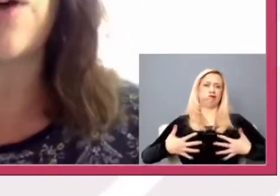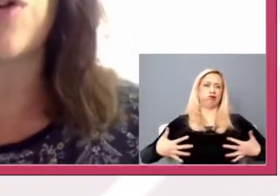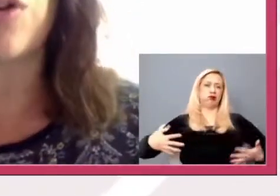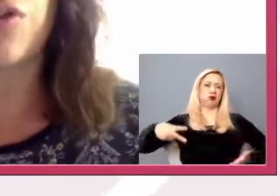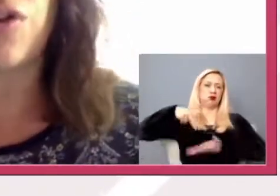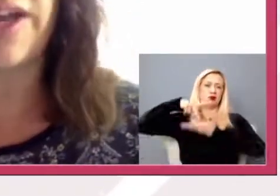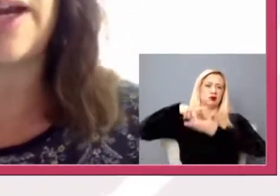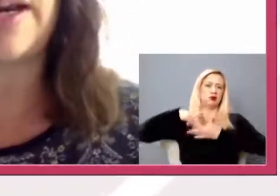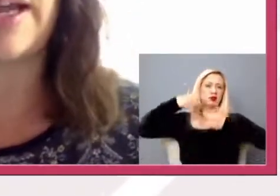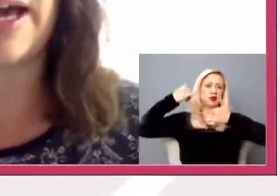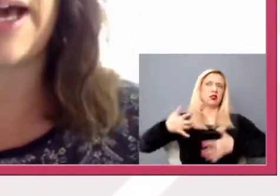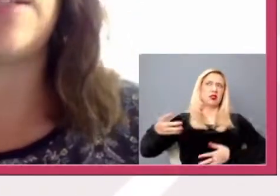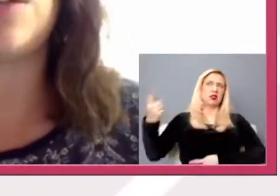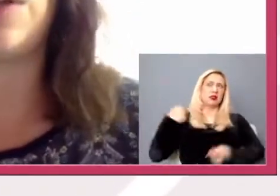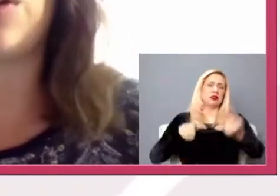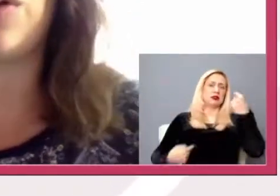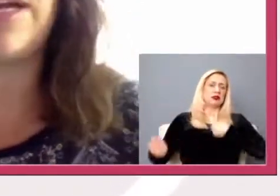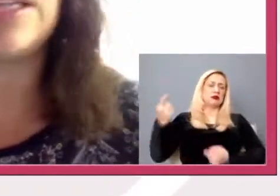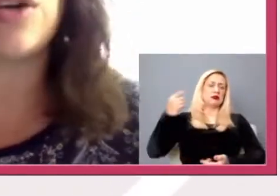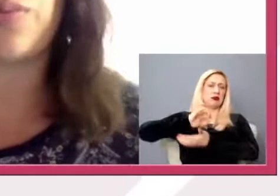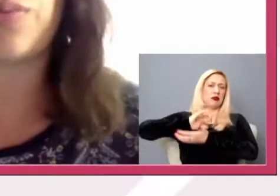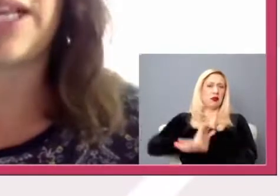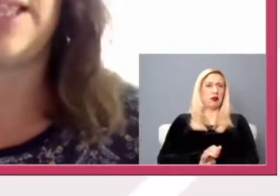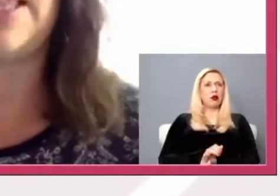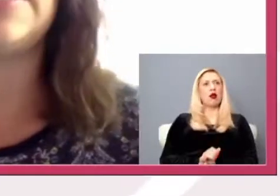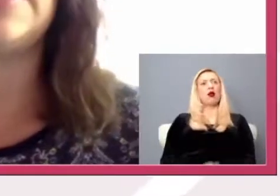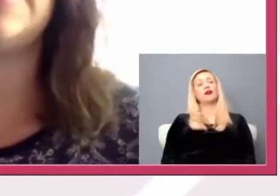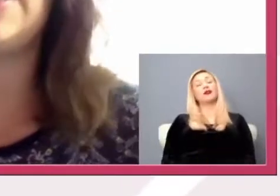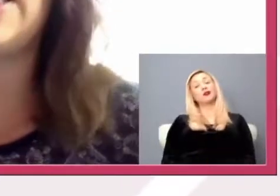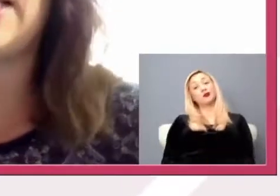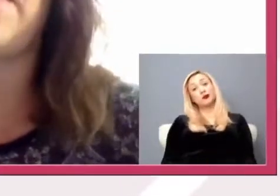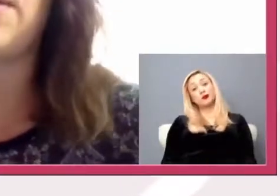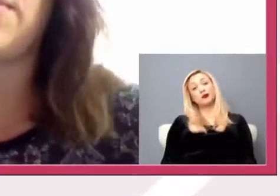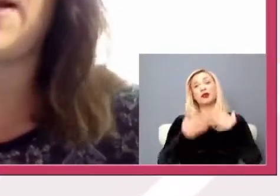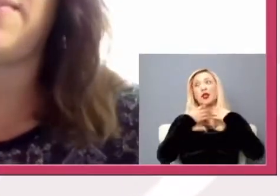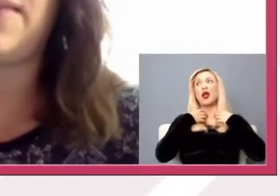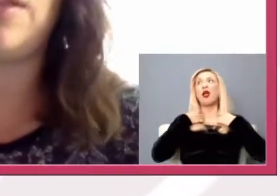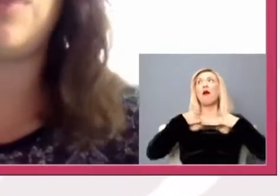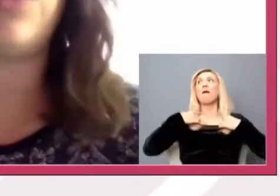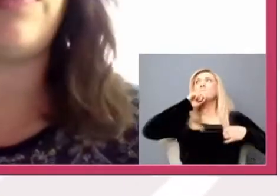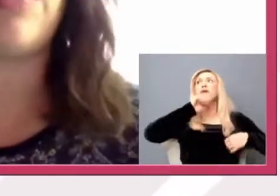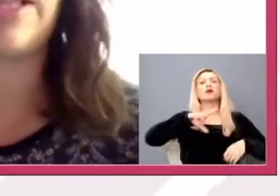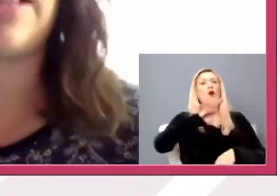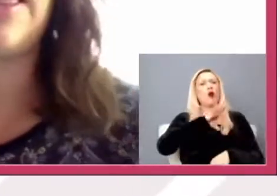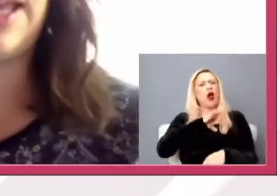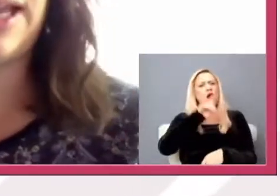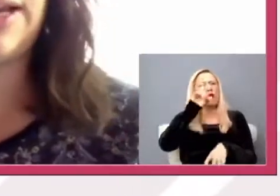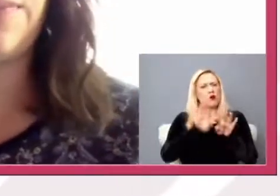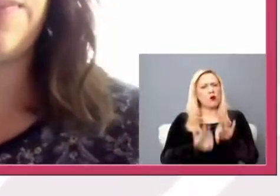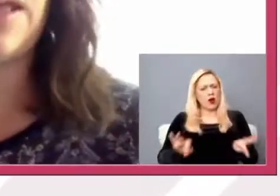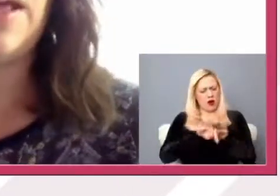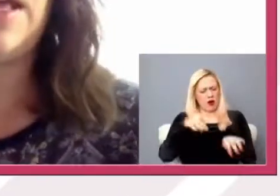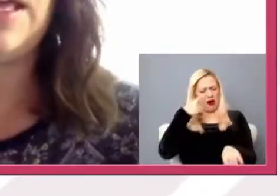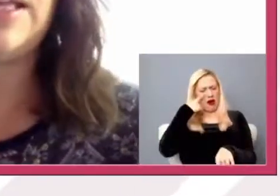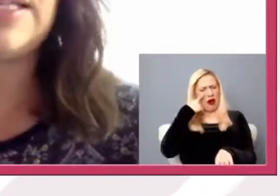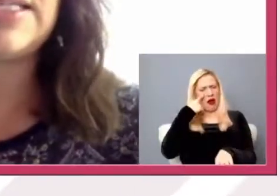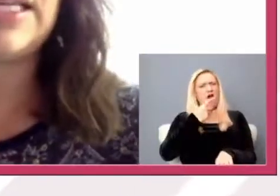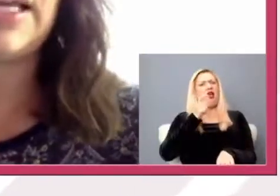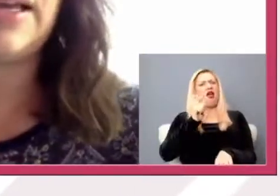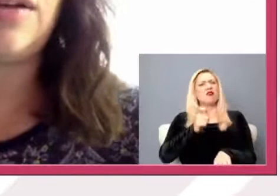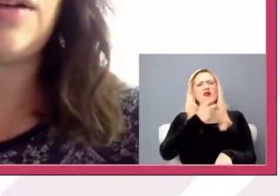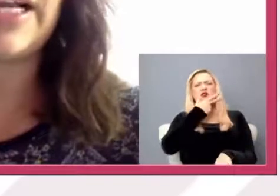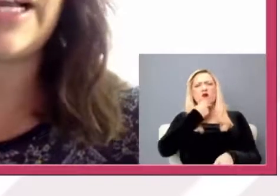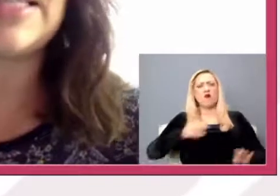la gordofobia recae sobre todas las corporalidades, tiene también un elemento muy importante de género. Es